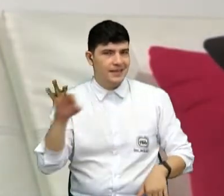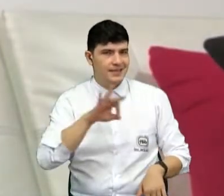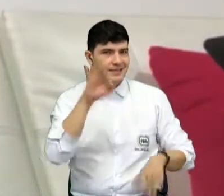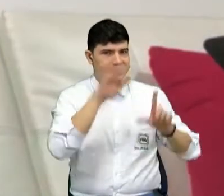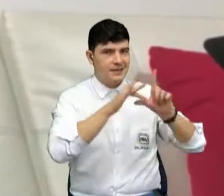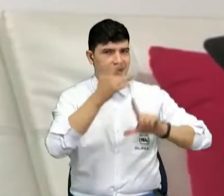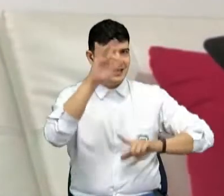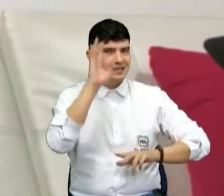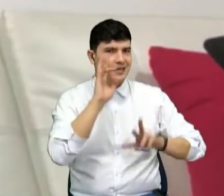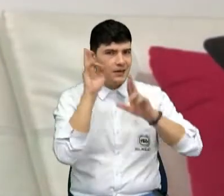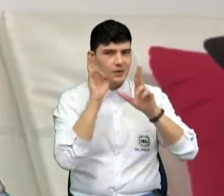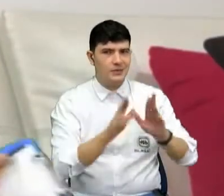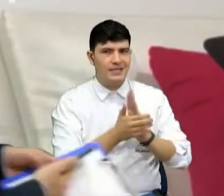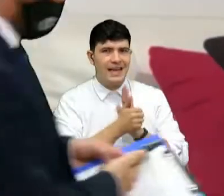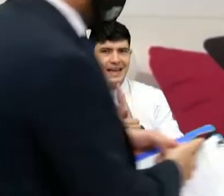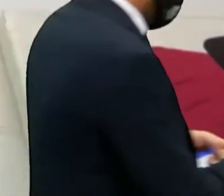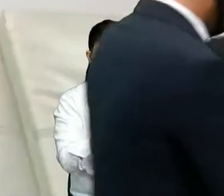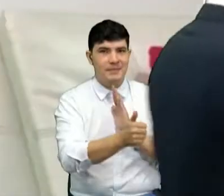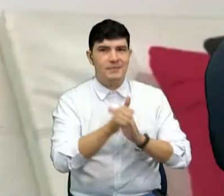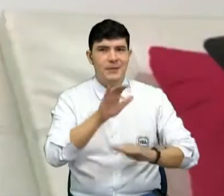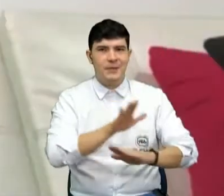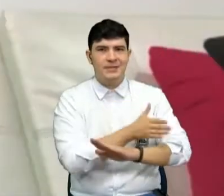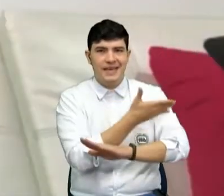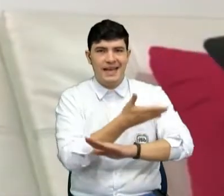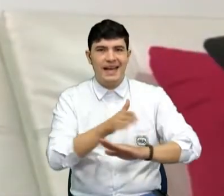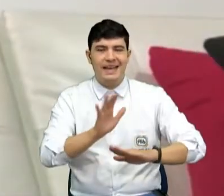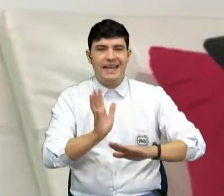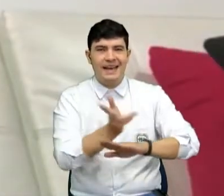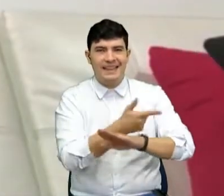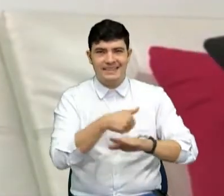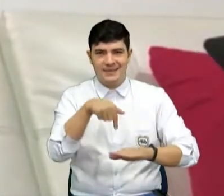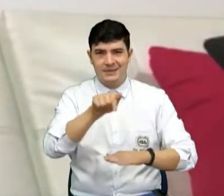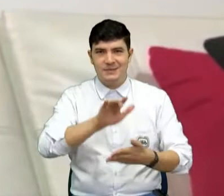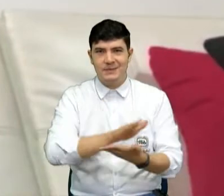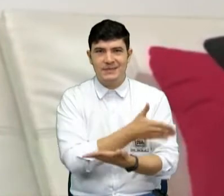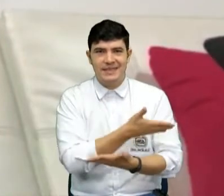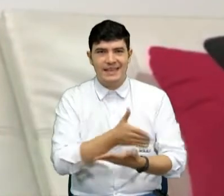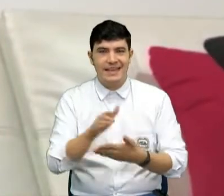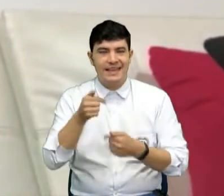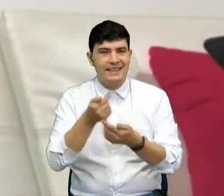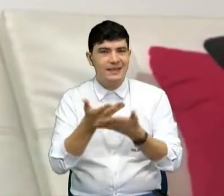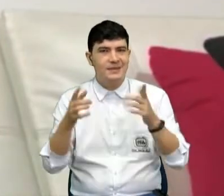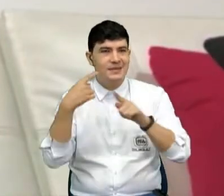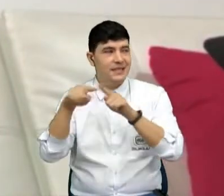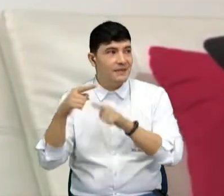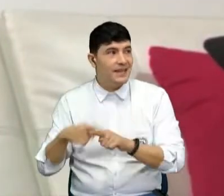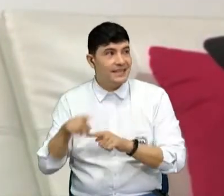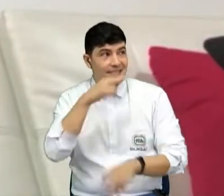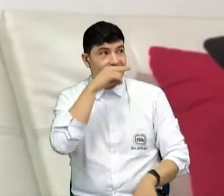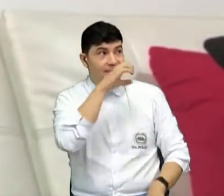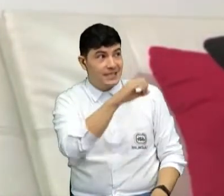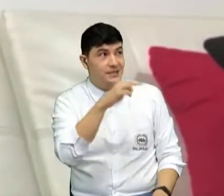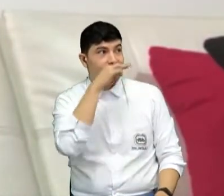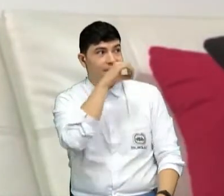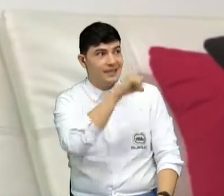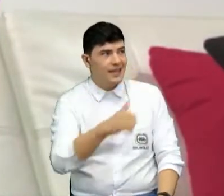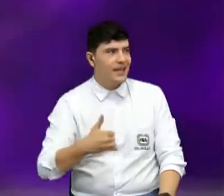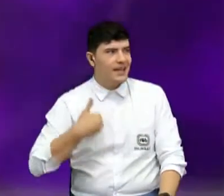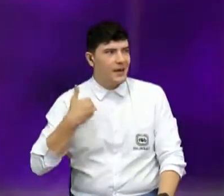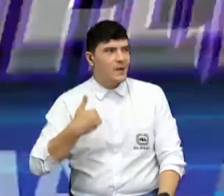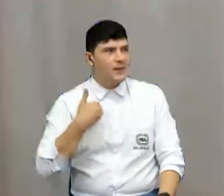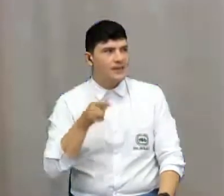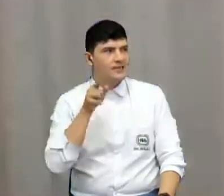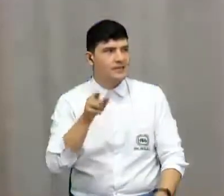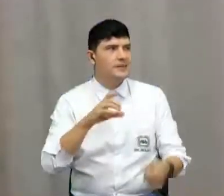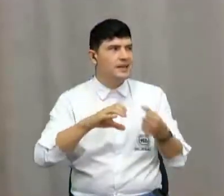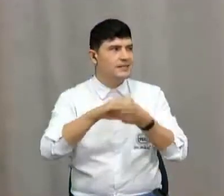talento musical y artístico no solo de nuestros estudiantes, sino también de muchos niños y jóvenes de distintos colegios de nuestra ciudad.